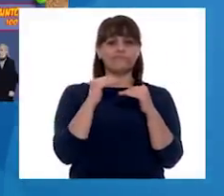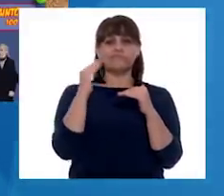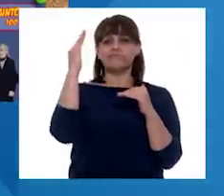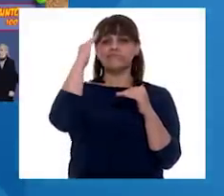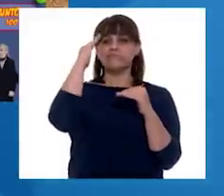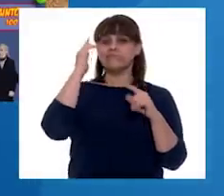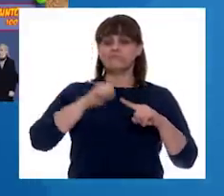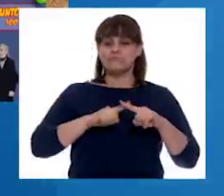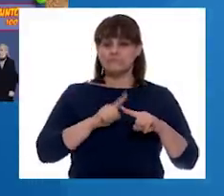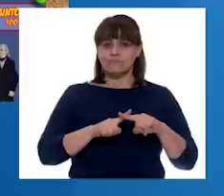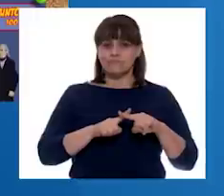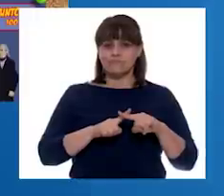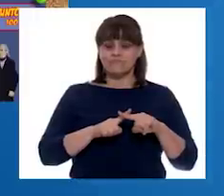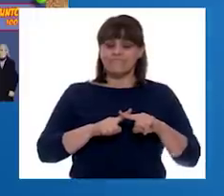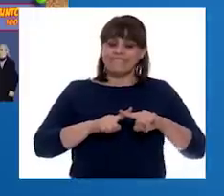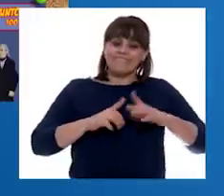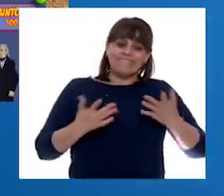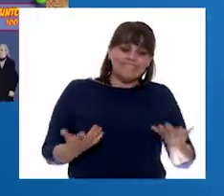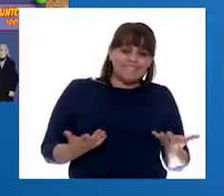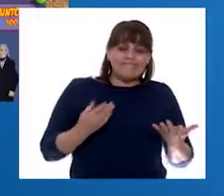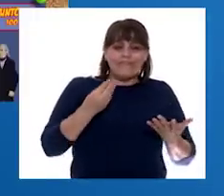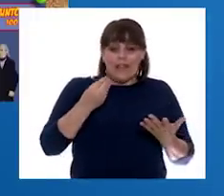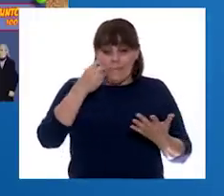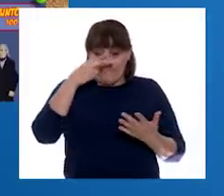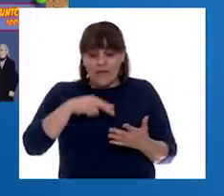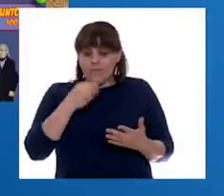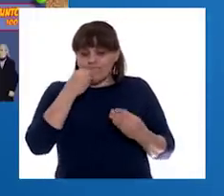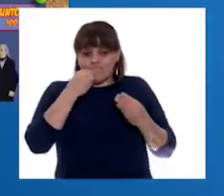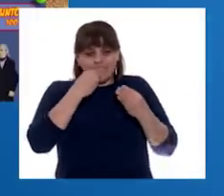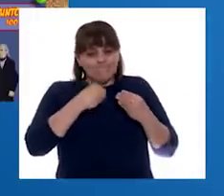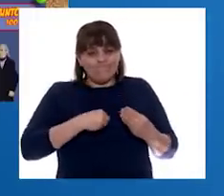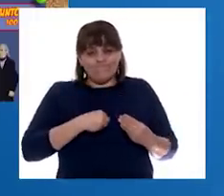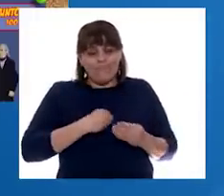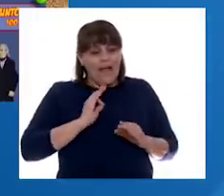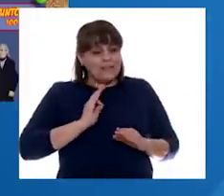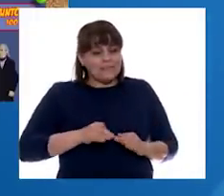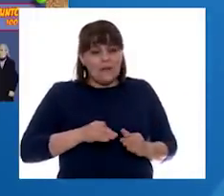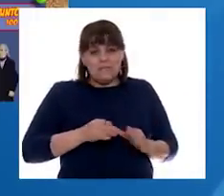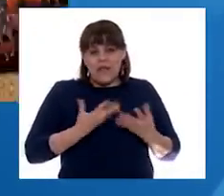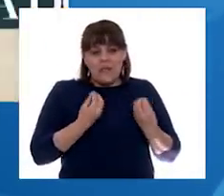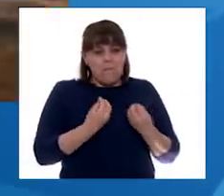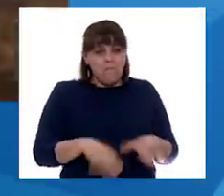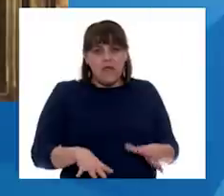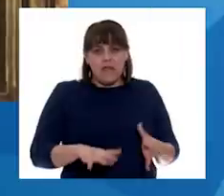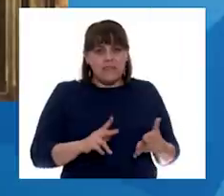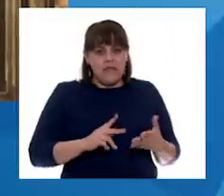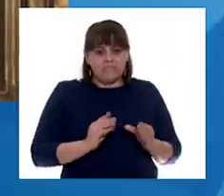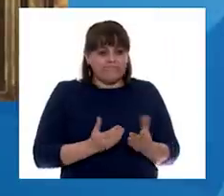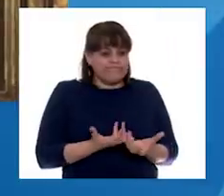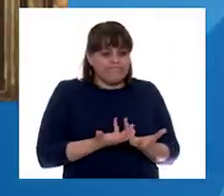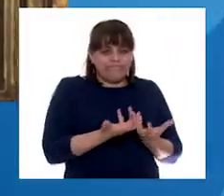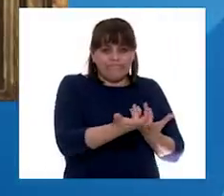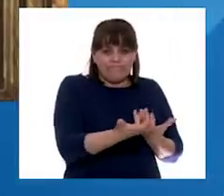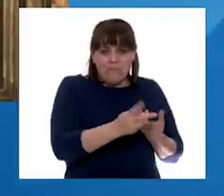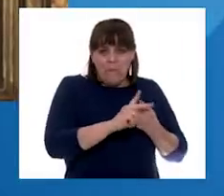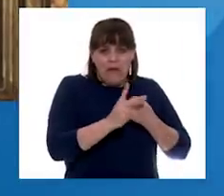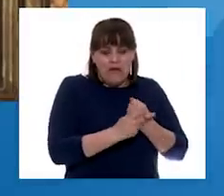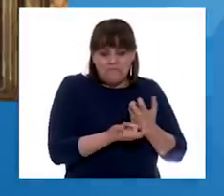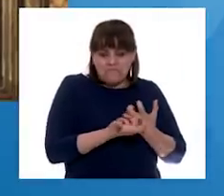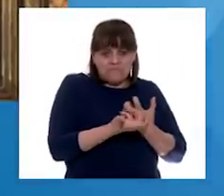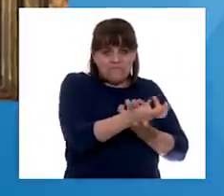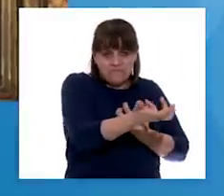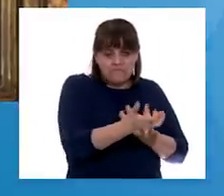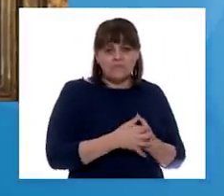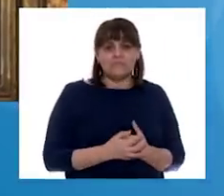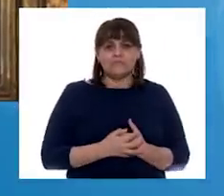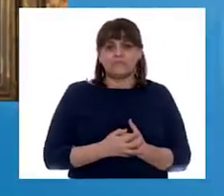ceder el territorio. En los tratados de Guadalupe Hidalgo. Concluido el conflicto, Santana es culpado de perder